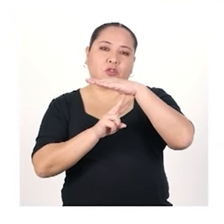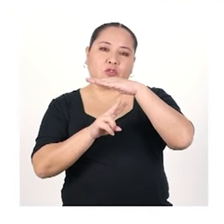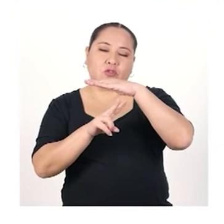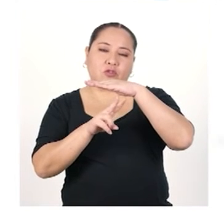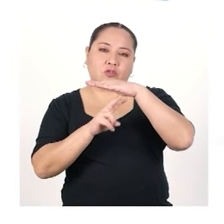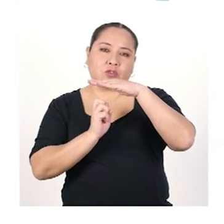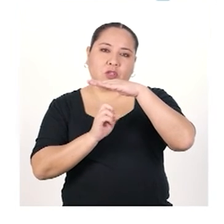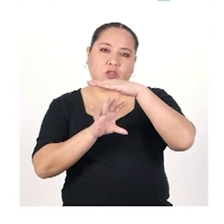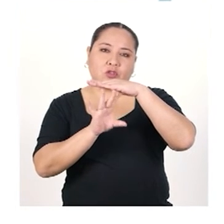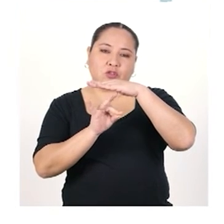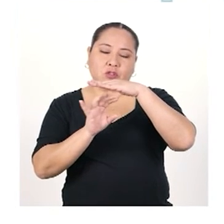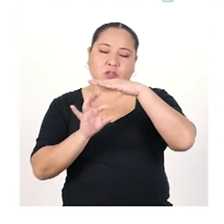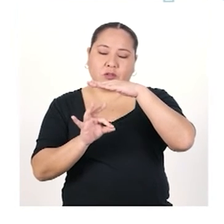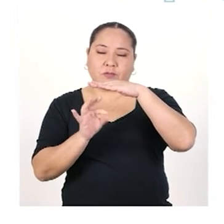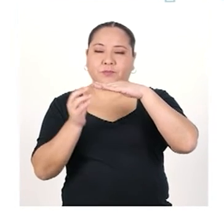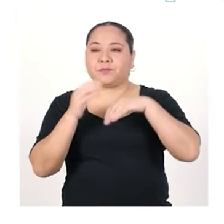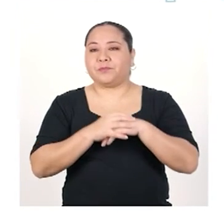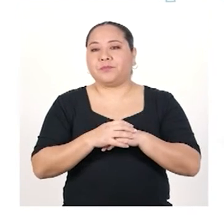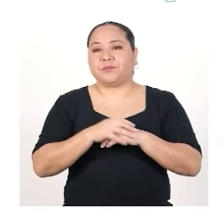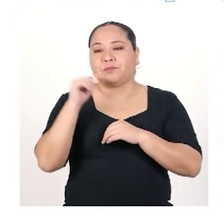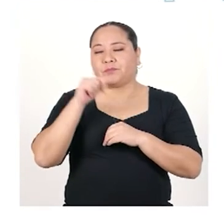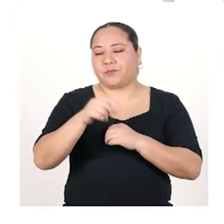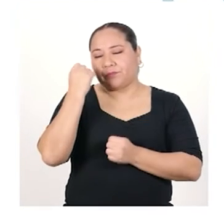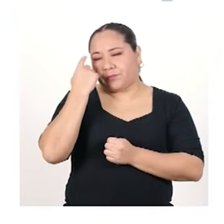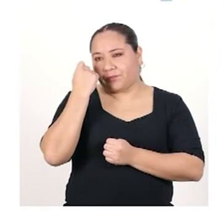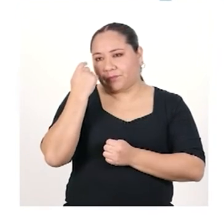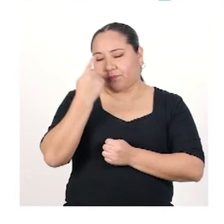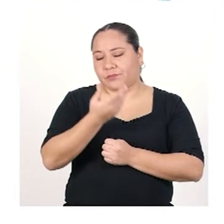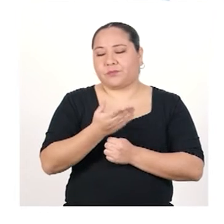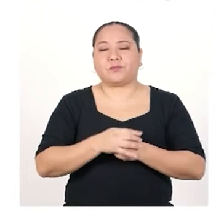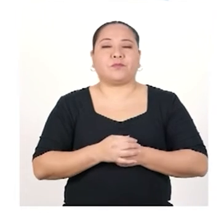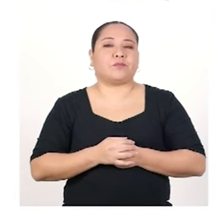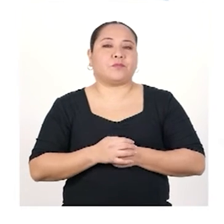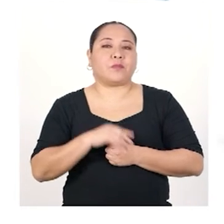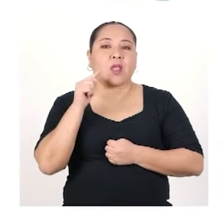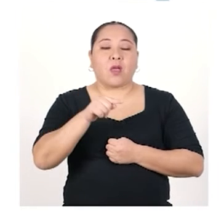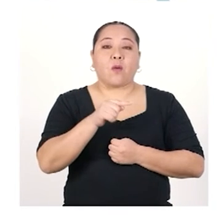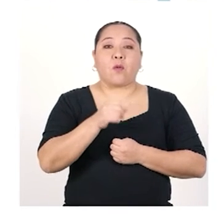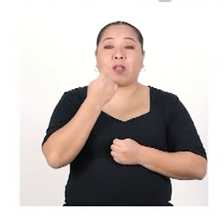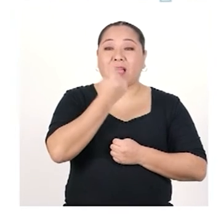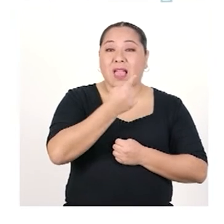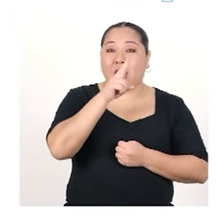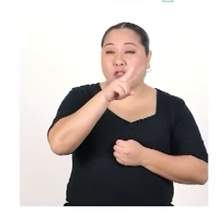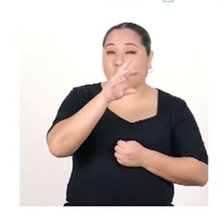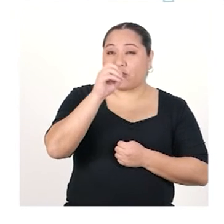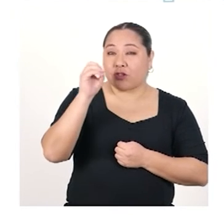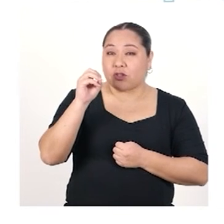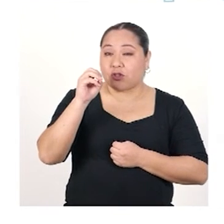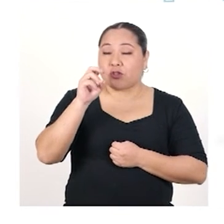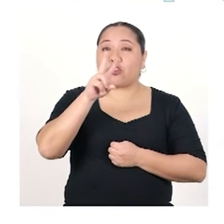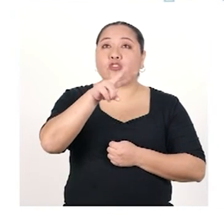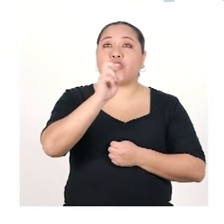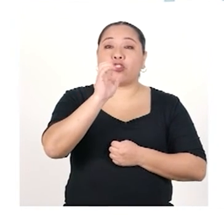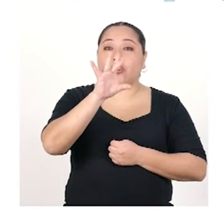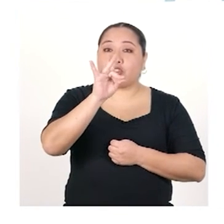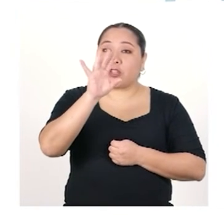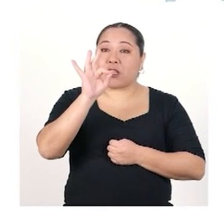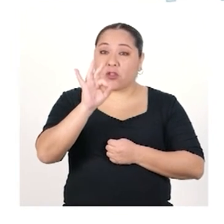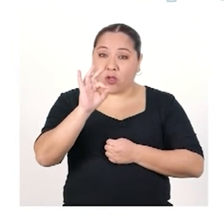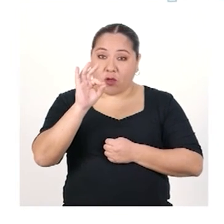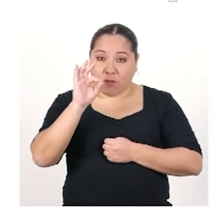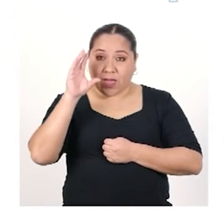sobre 289. La interpretación es la siguiente. Por cada